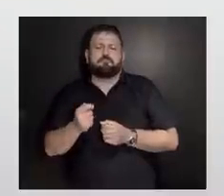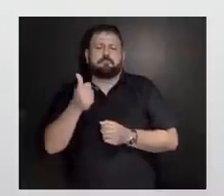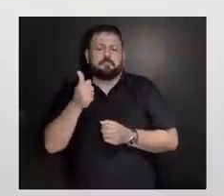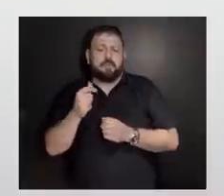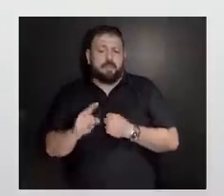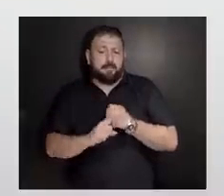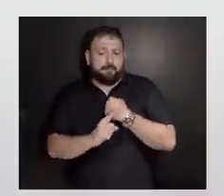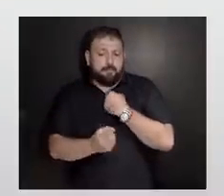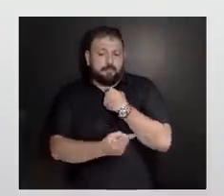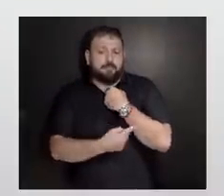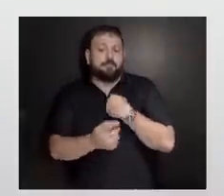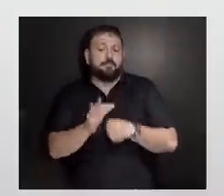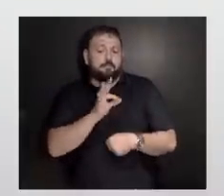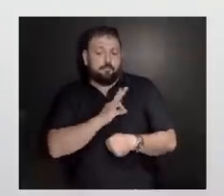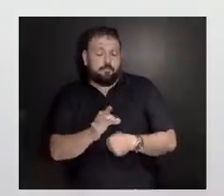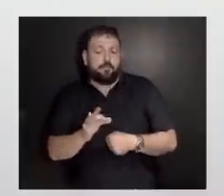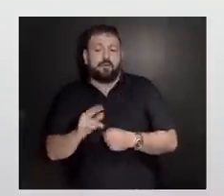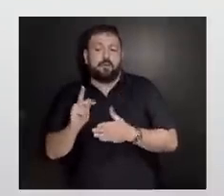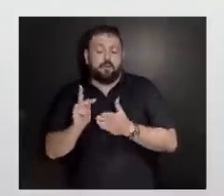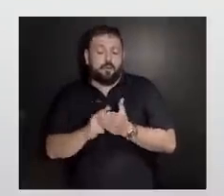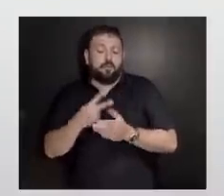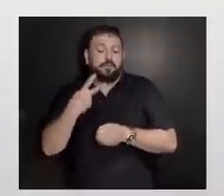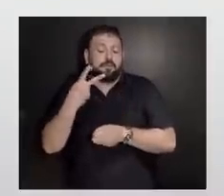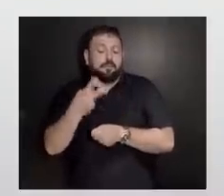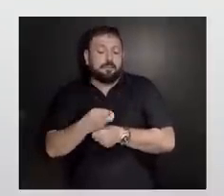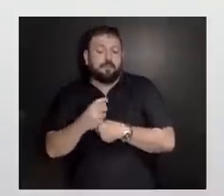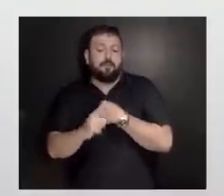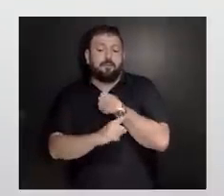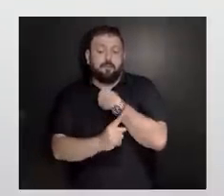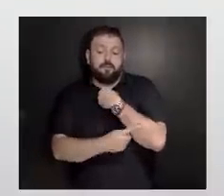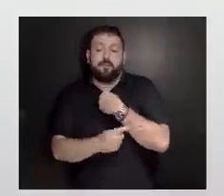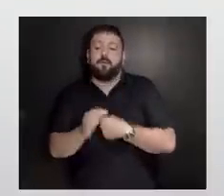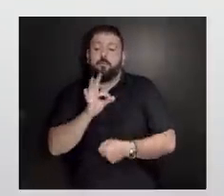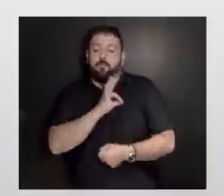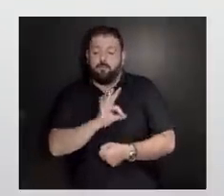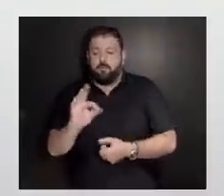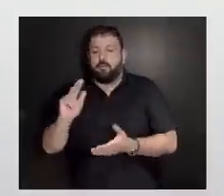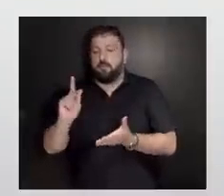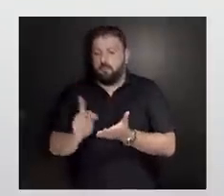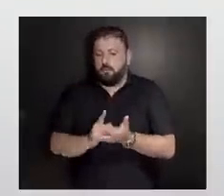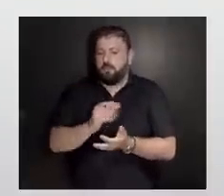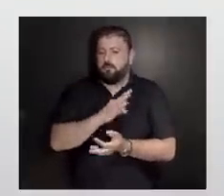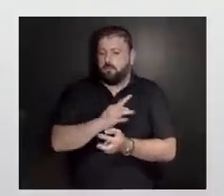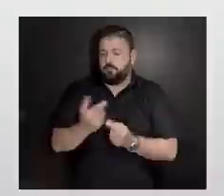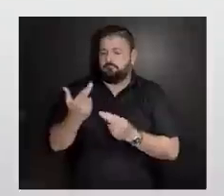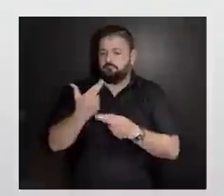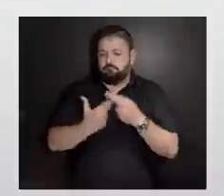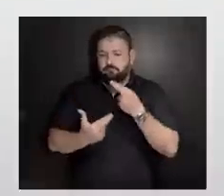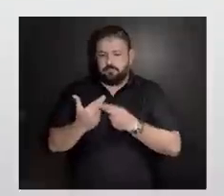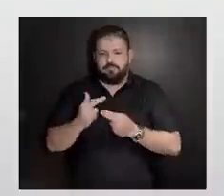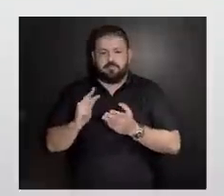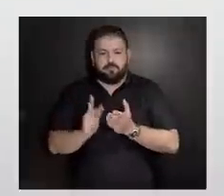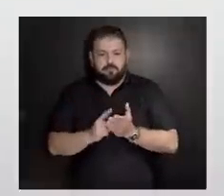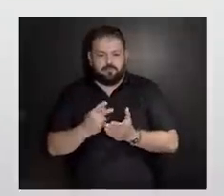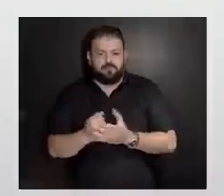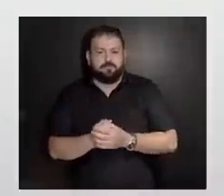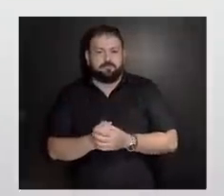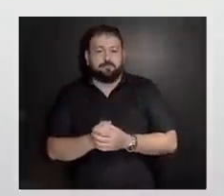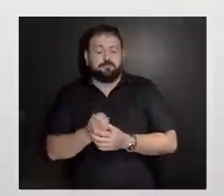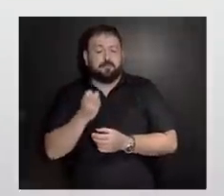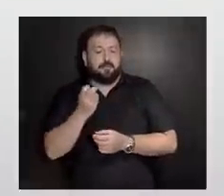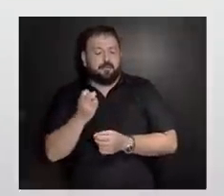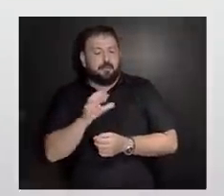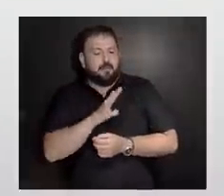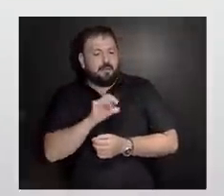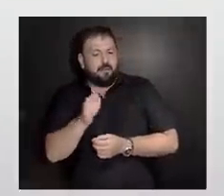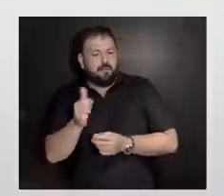embarazo, podría ser que en los embarazos posteriores lo puedas desarrollar nuevamente. Algo aquí muy